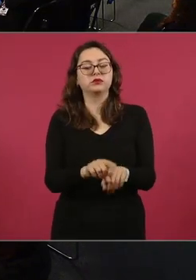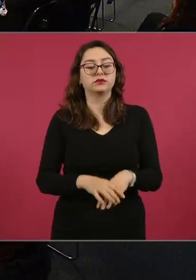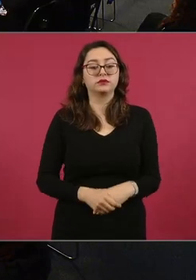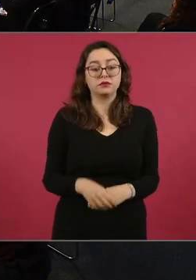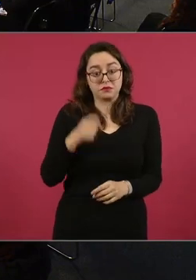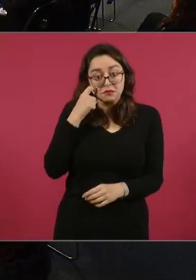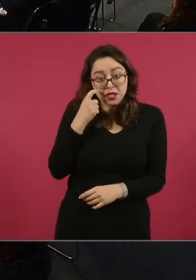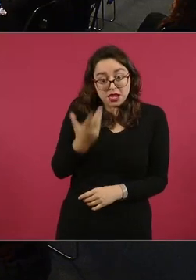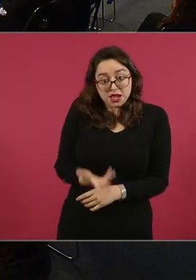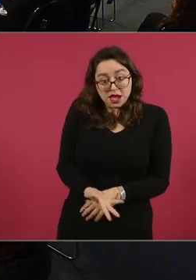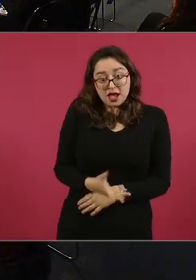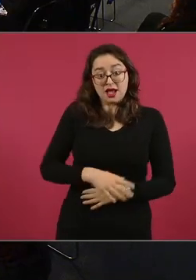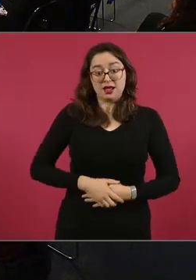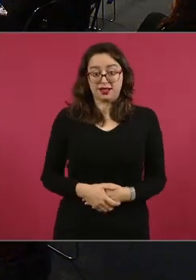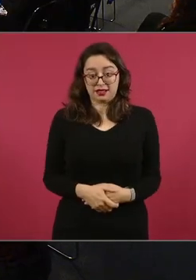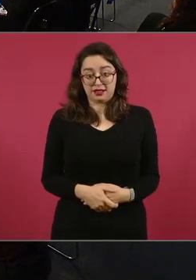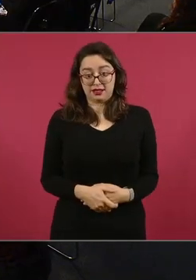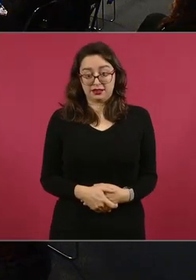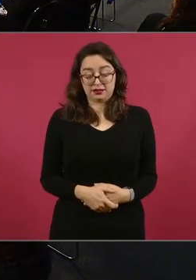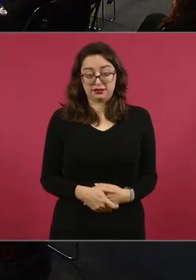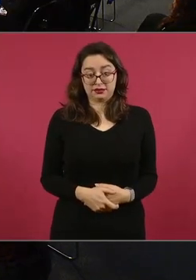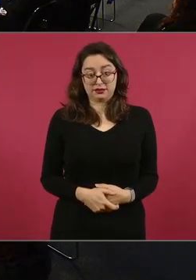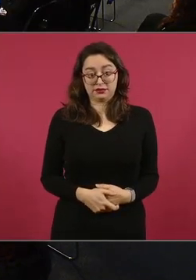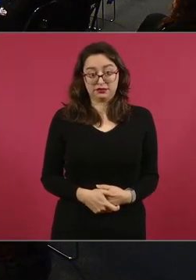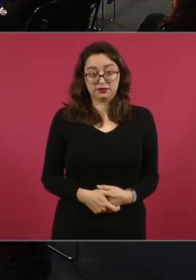mira esto.